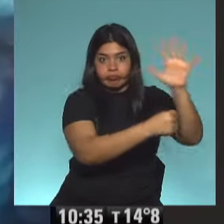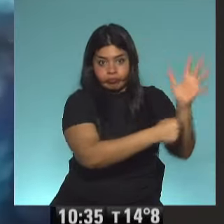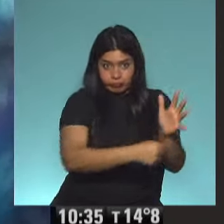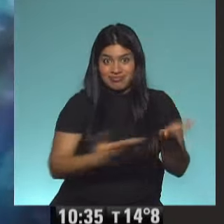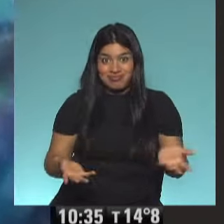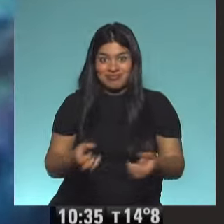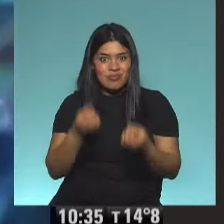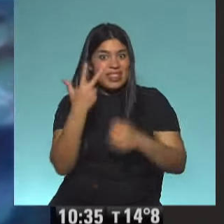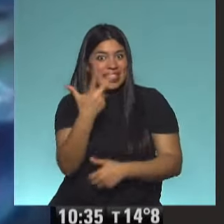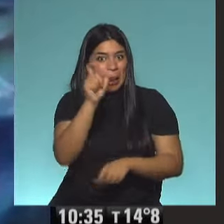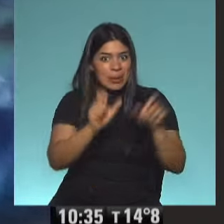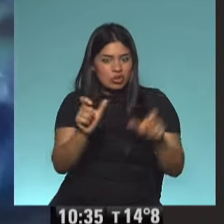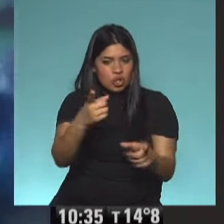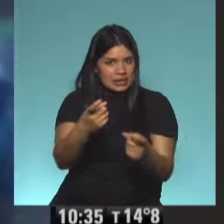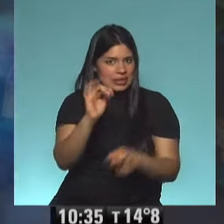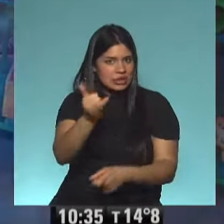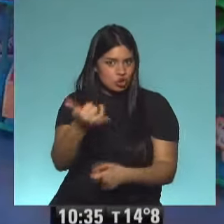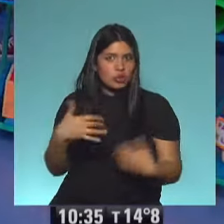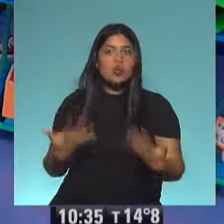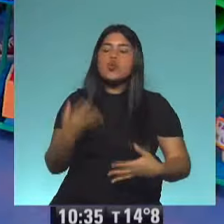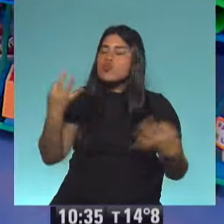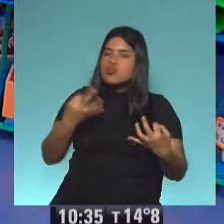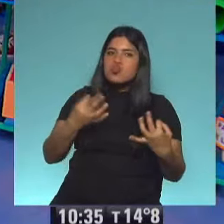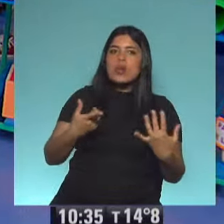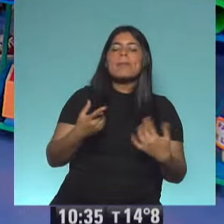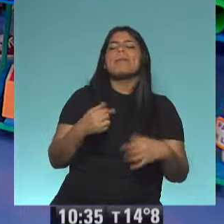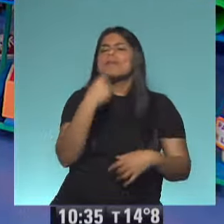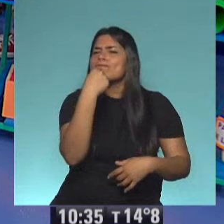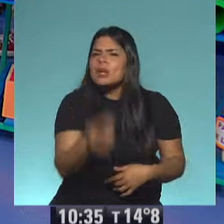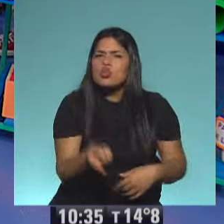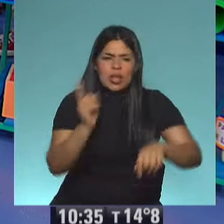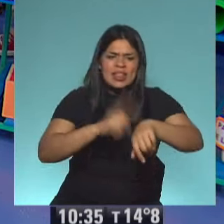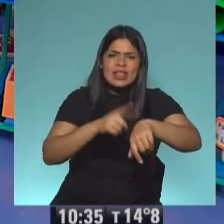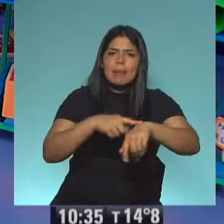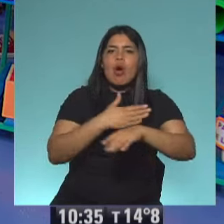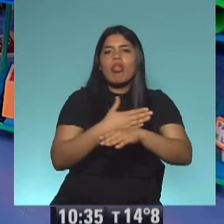Y pregunto una cosa, ¿cuánto tiempo les lleva preparar estos muñecos?